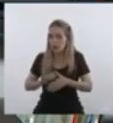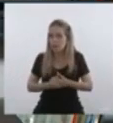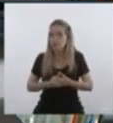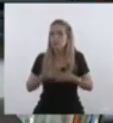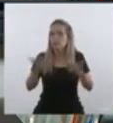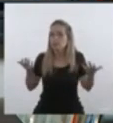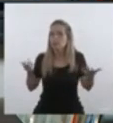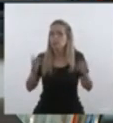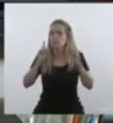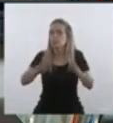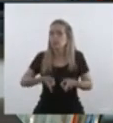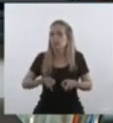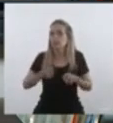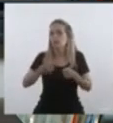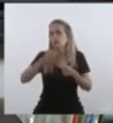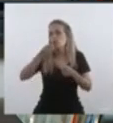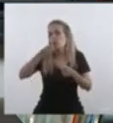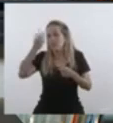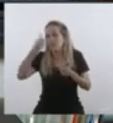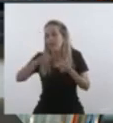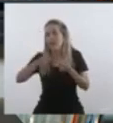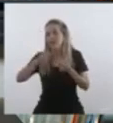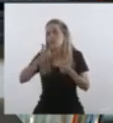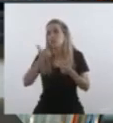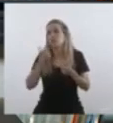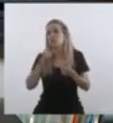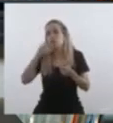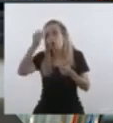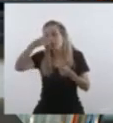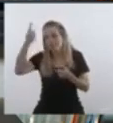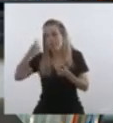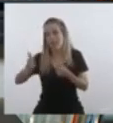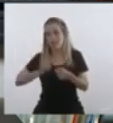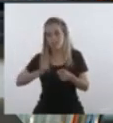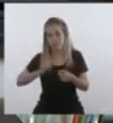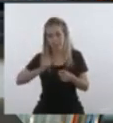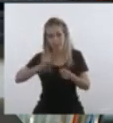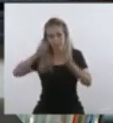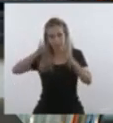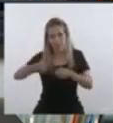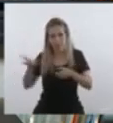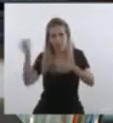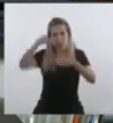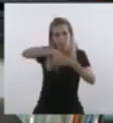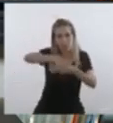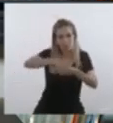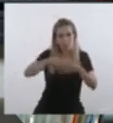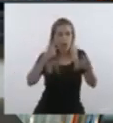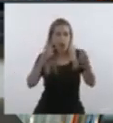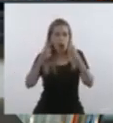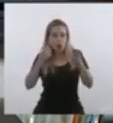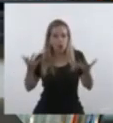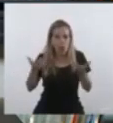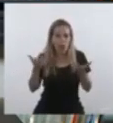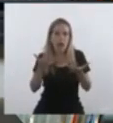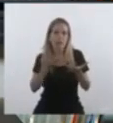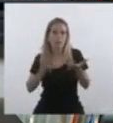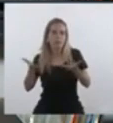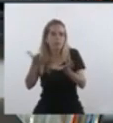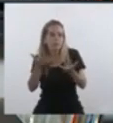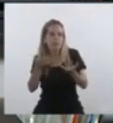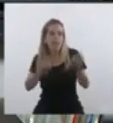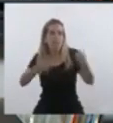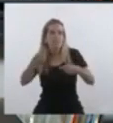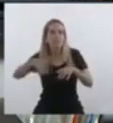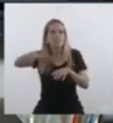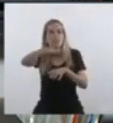Personal de las Fuerzas Armadas, oficiales y suboficiales del Ejército, se ubicarán en distintos puntos de la Ciudad